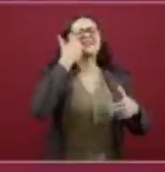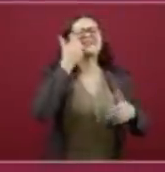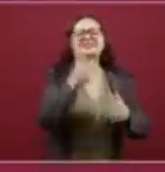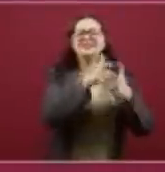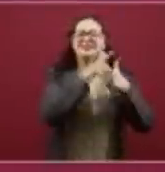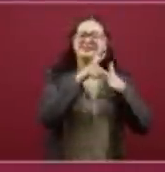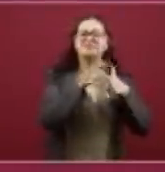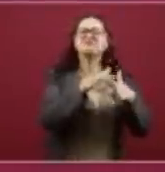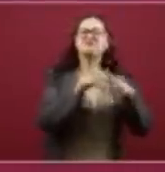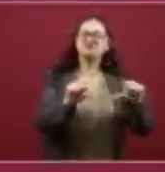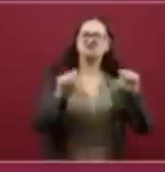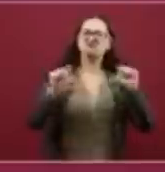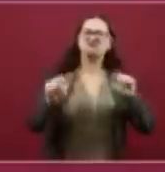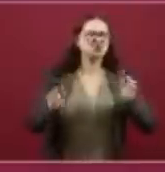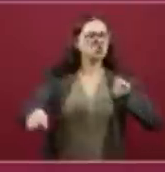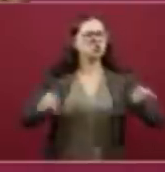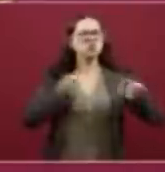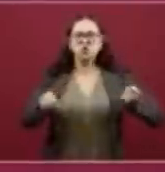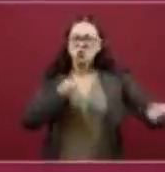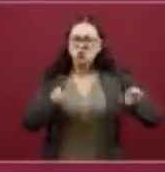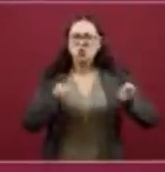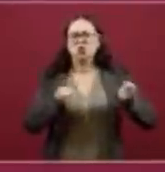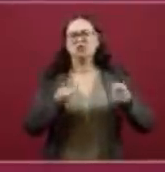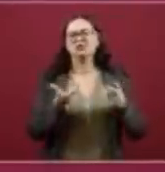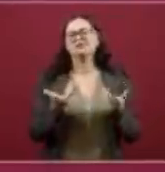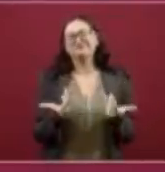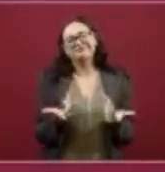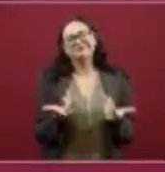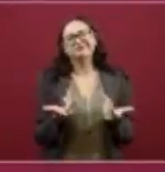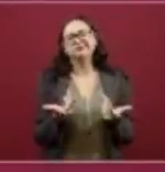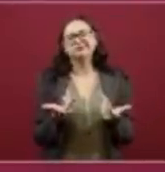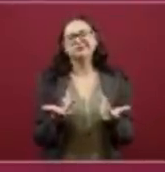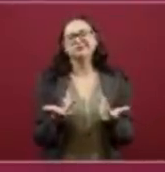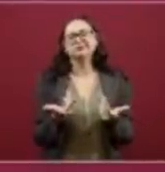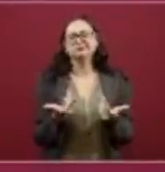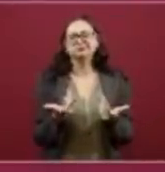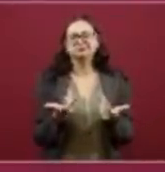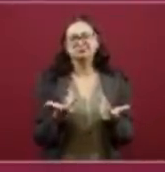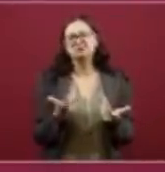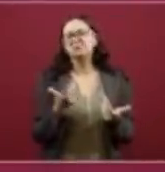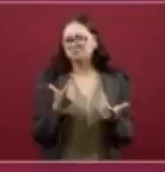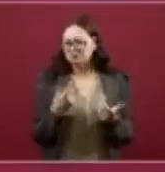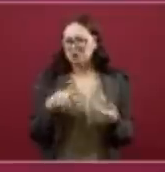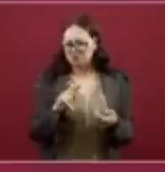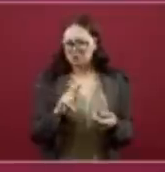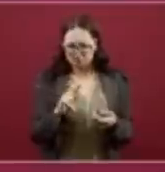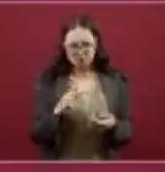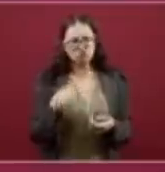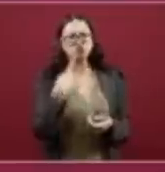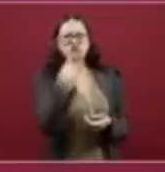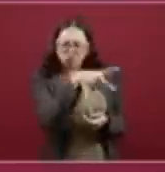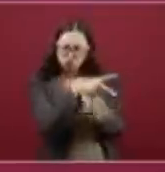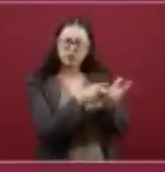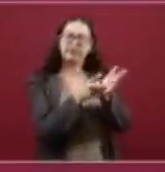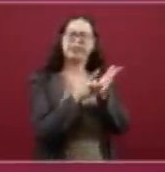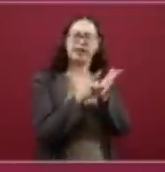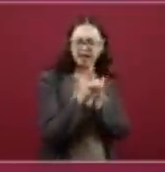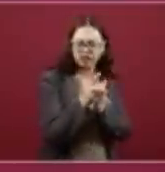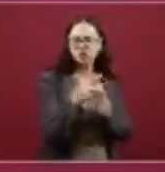y tienen además el derecho y la libertad